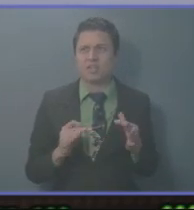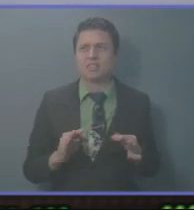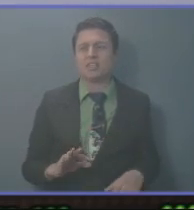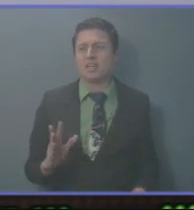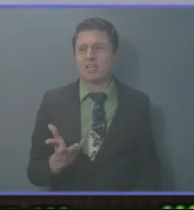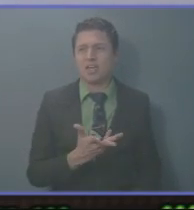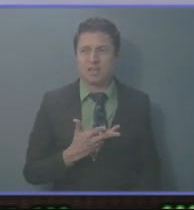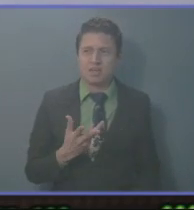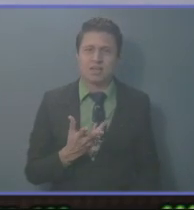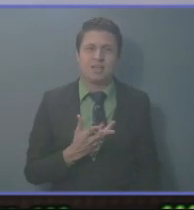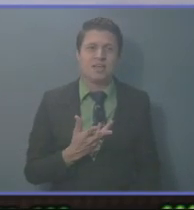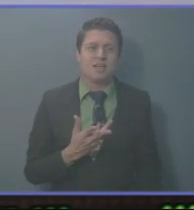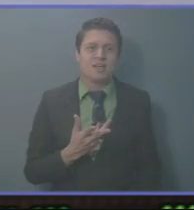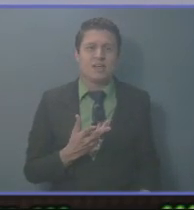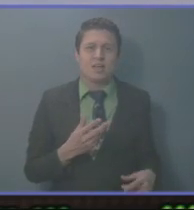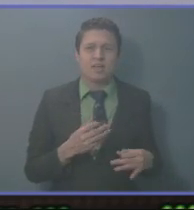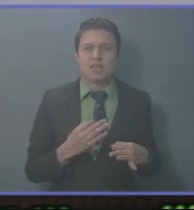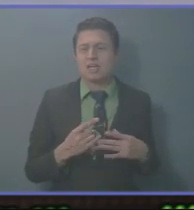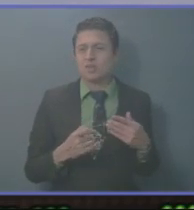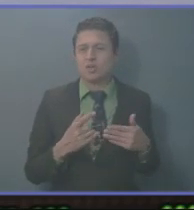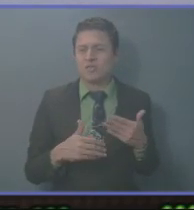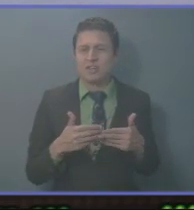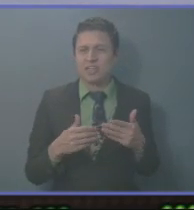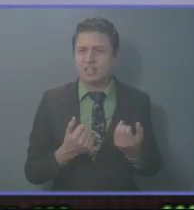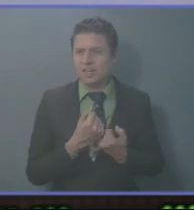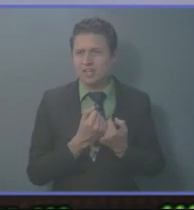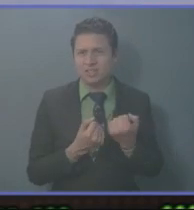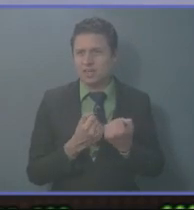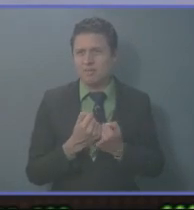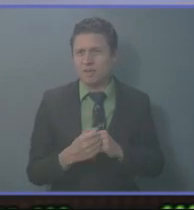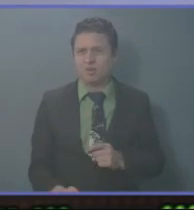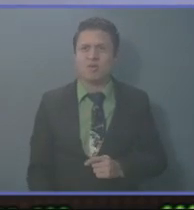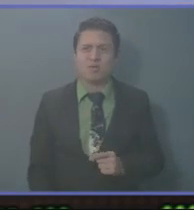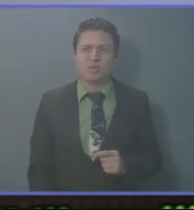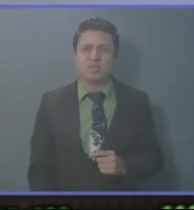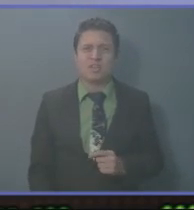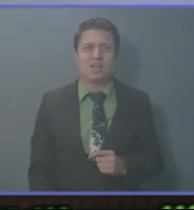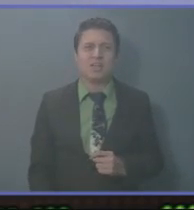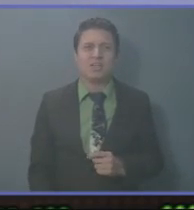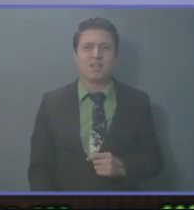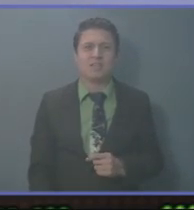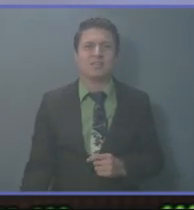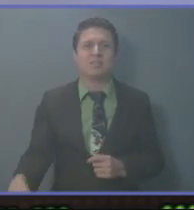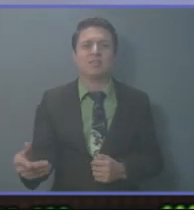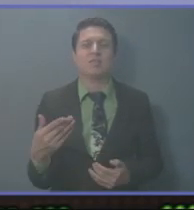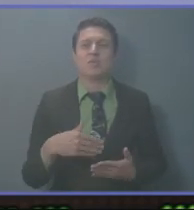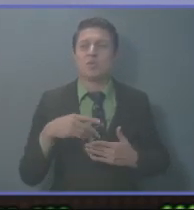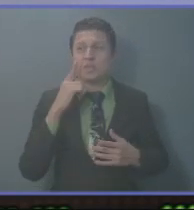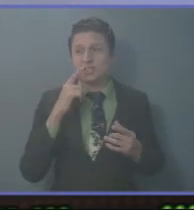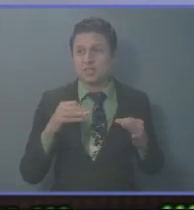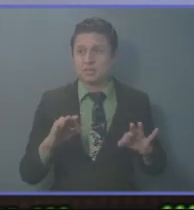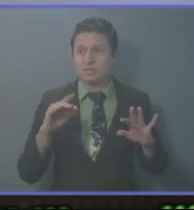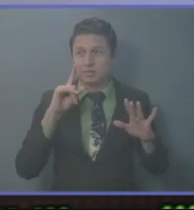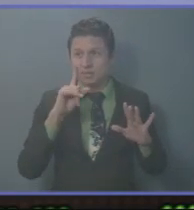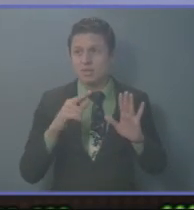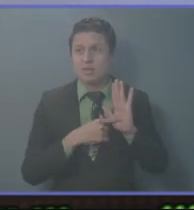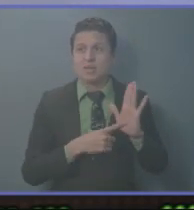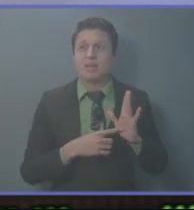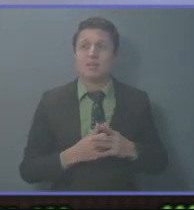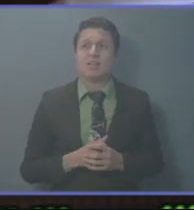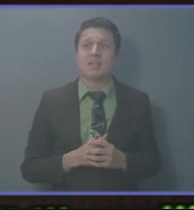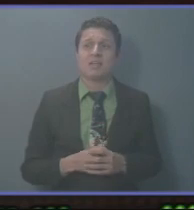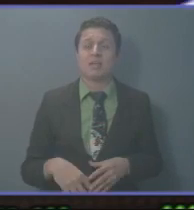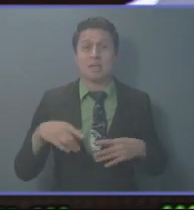financieras, lo cual provoca que el banco hipotecario no pueda competir con la banca comercial tradicional. Por ejemplo, la ley de